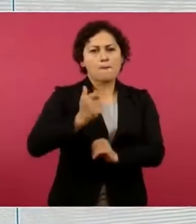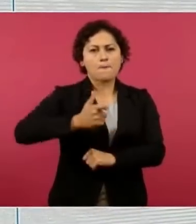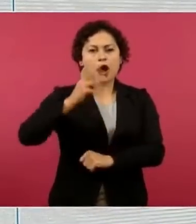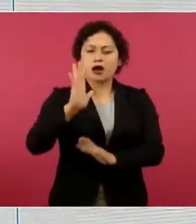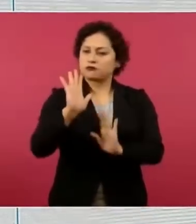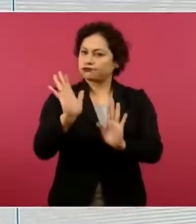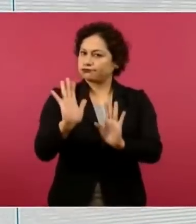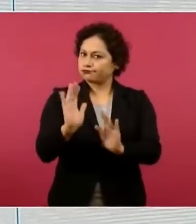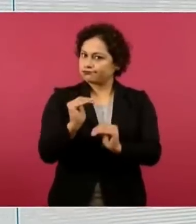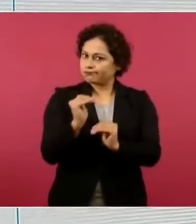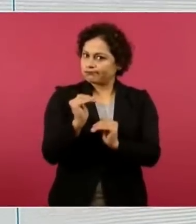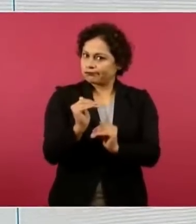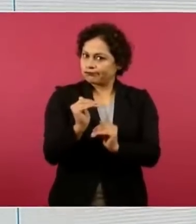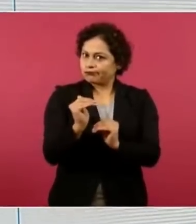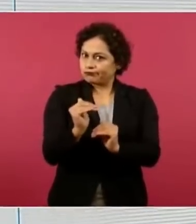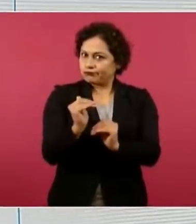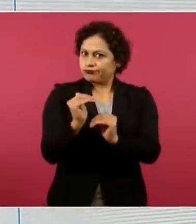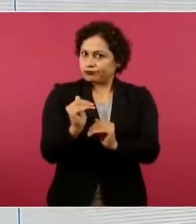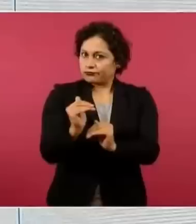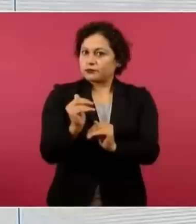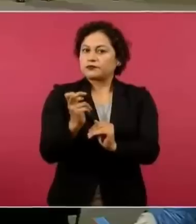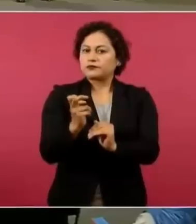incluso que esté bajando.